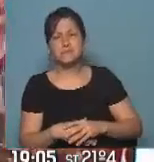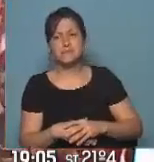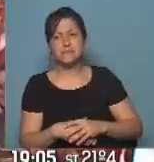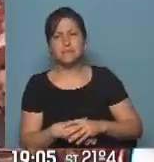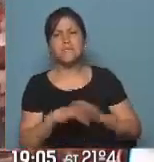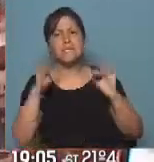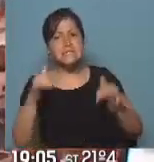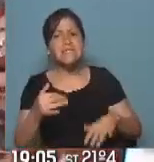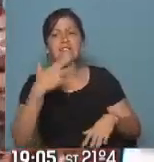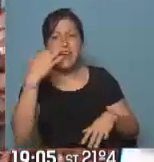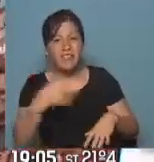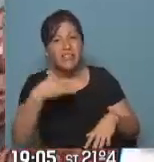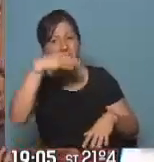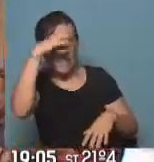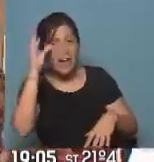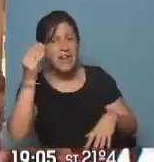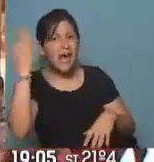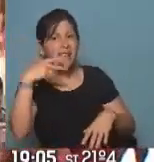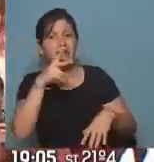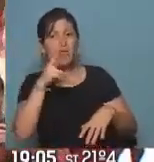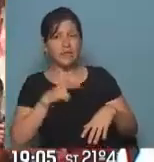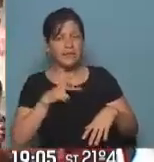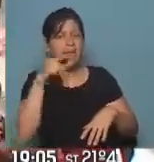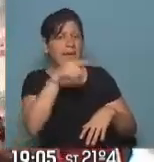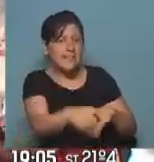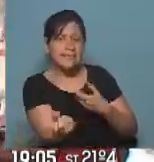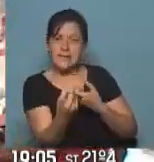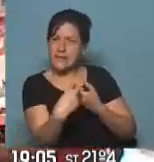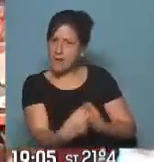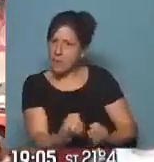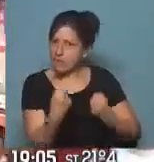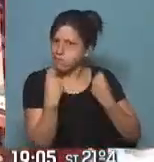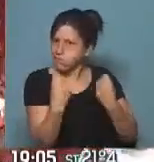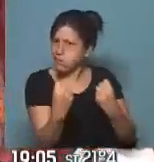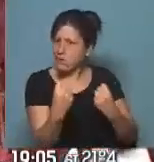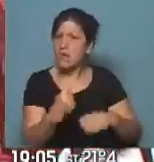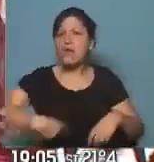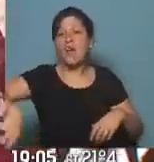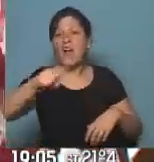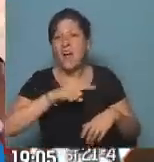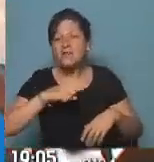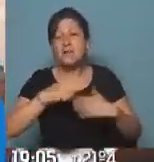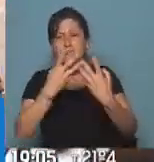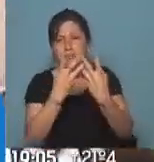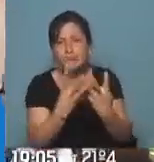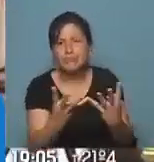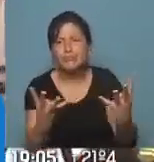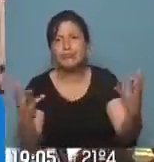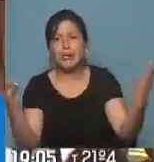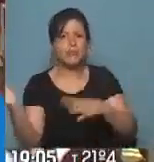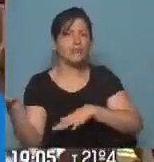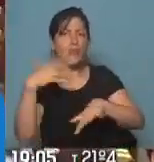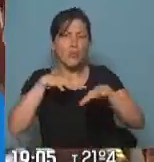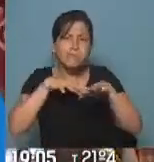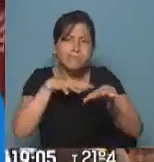Sí, Daniel, como decíamos, es el sindicalismo combativo. Como parte de un plenario se realizó esta movilización que vinieron desde